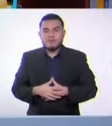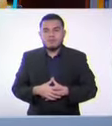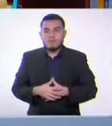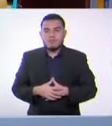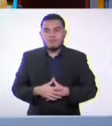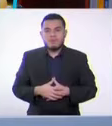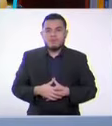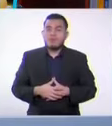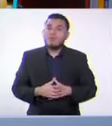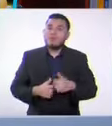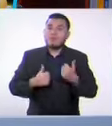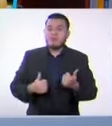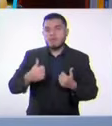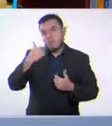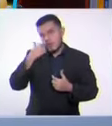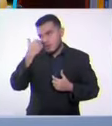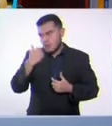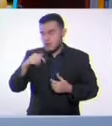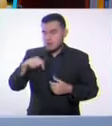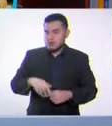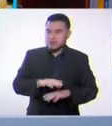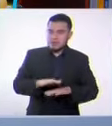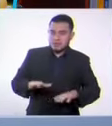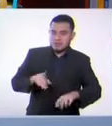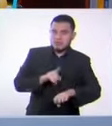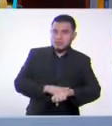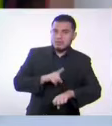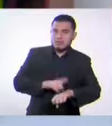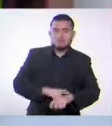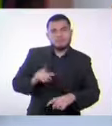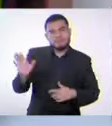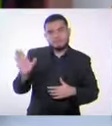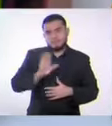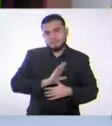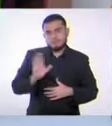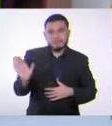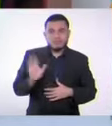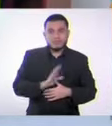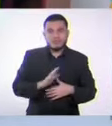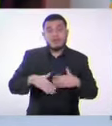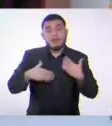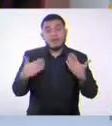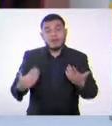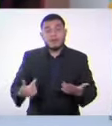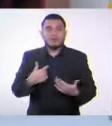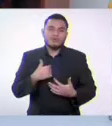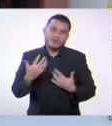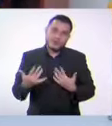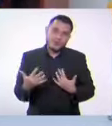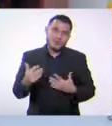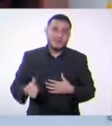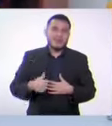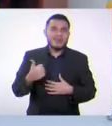Bueno chicos, es la hora de despedirme, pero